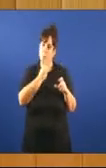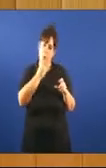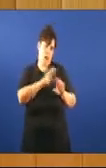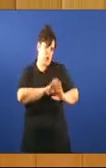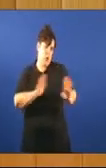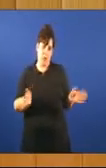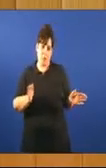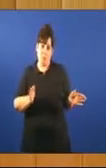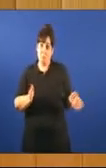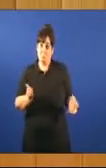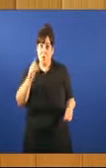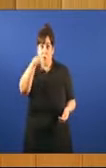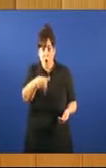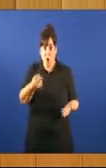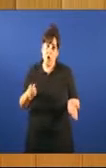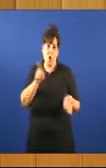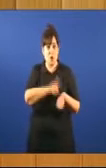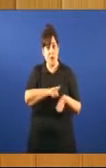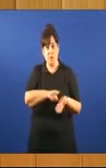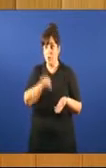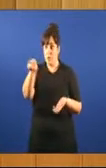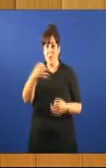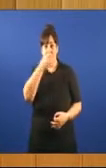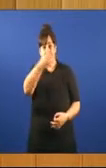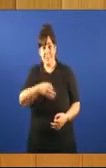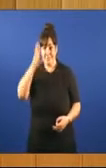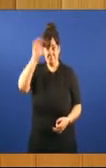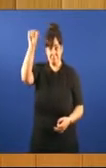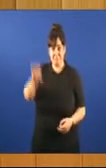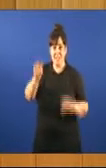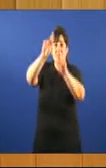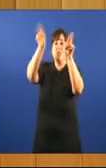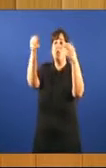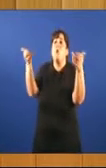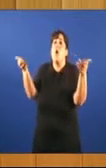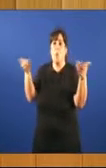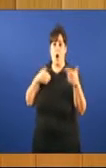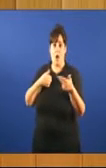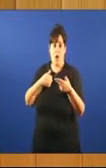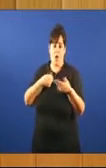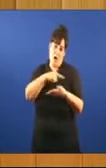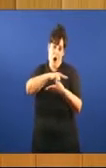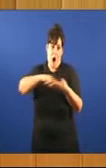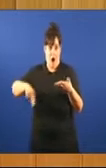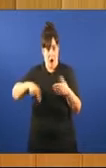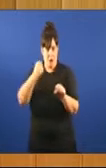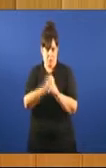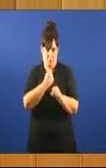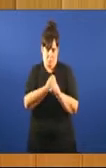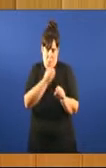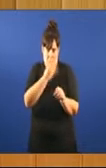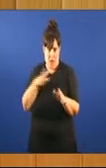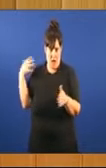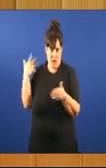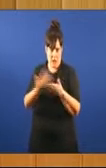nas súas intervencións nesta Cámara, co titular de que Galiza fixo os deberes mellor que ninguén. A que